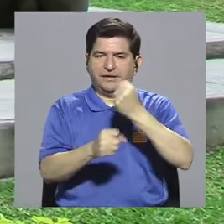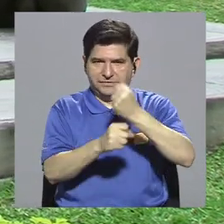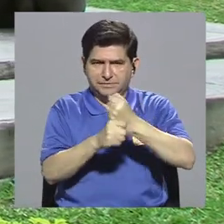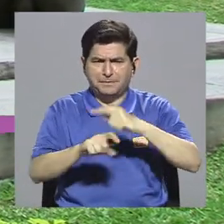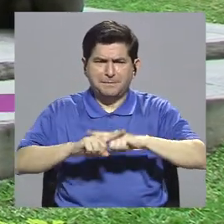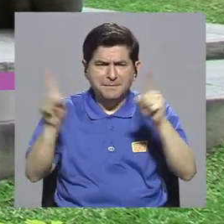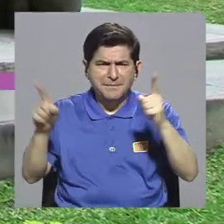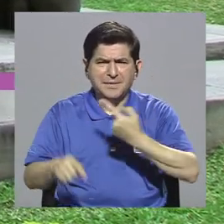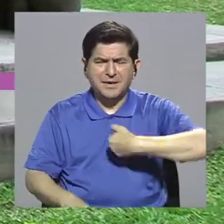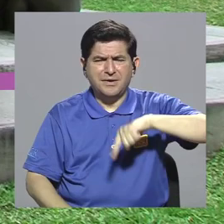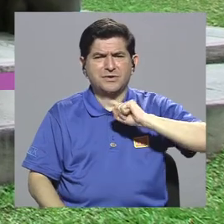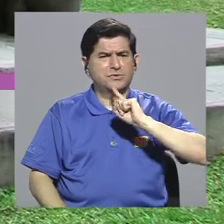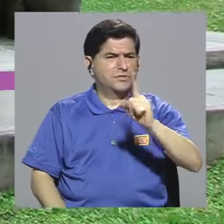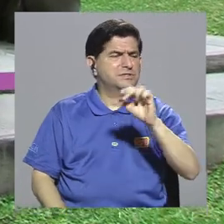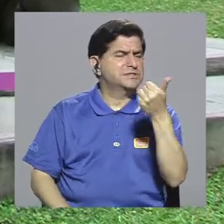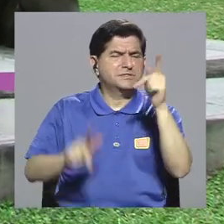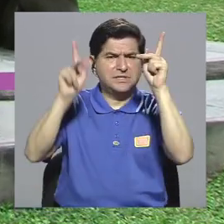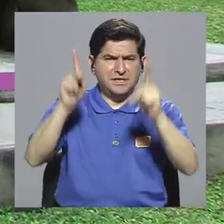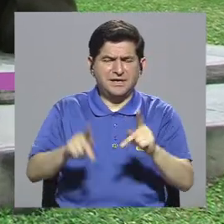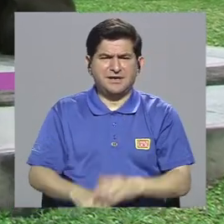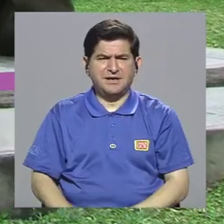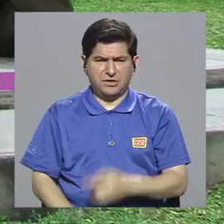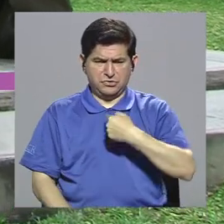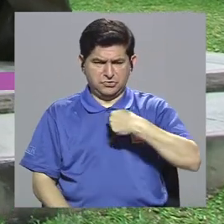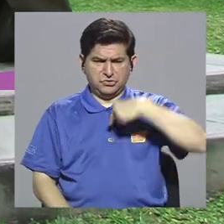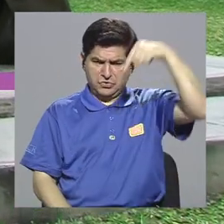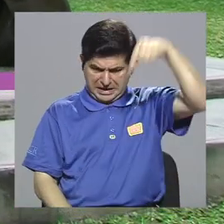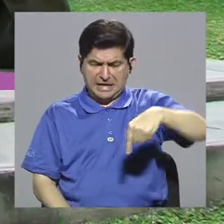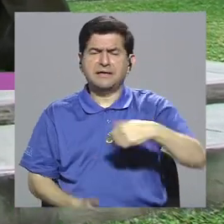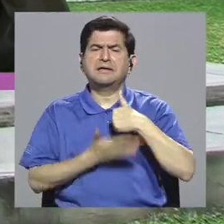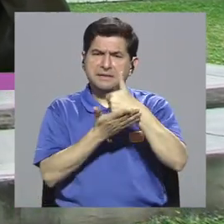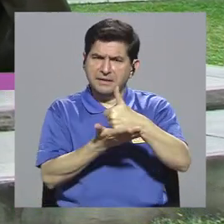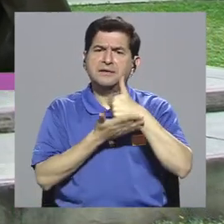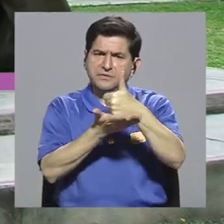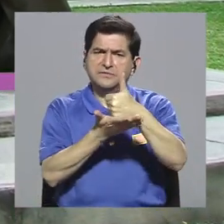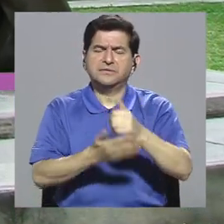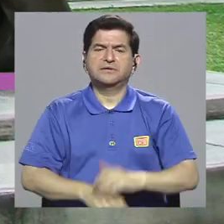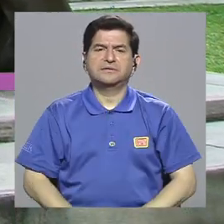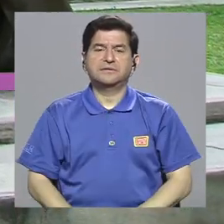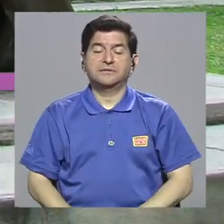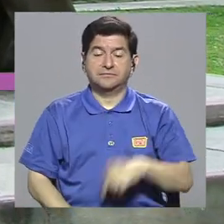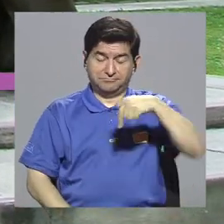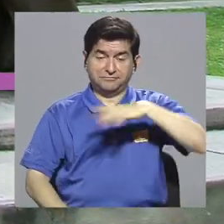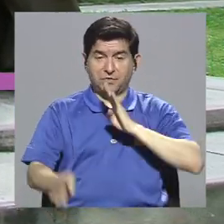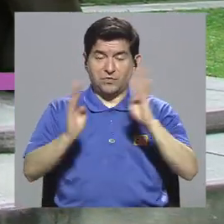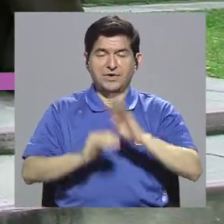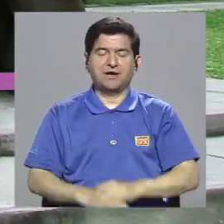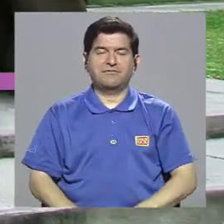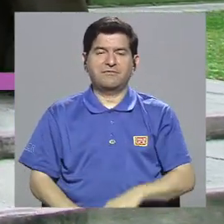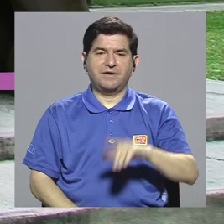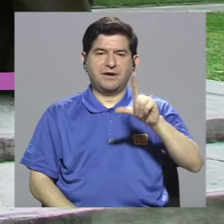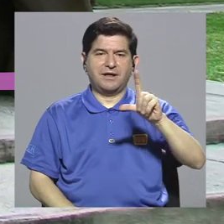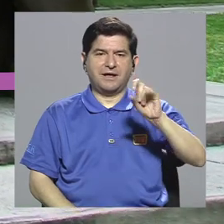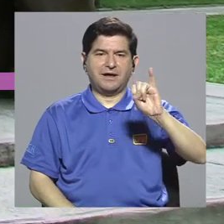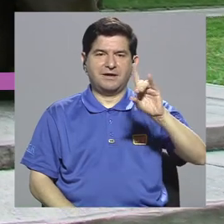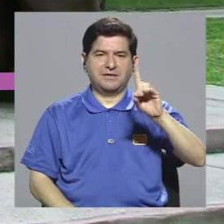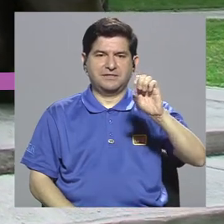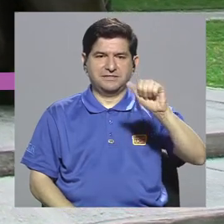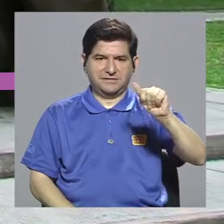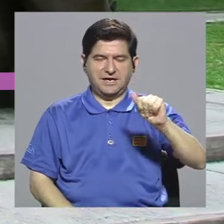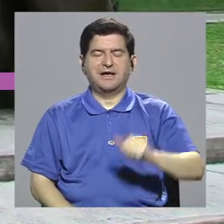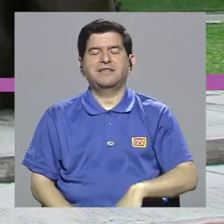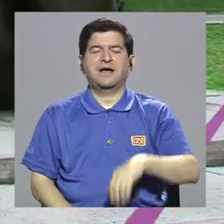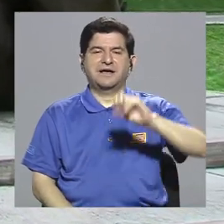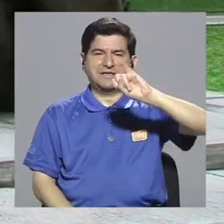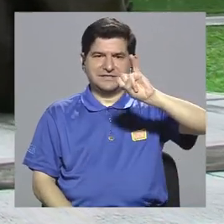Pero ¿cómo podemos decirle a otras personas aquí estoy y ayudarles? Pues bueno, hoy vamos a conversar con la licenciada Jackie Secades.